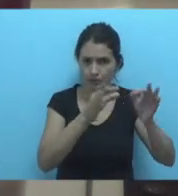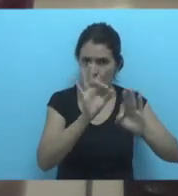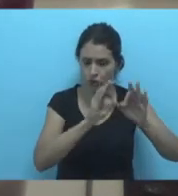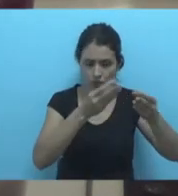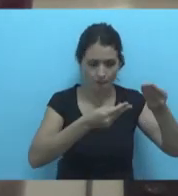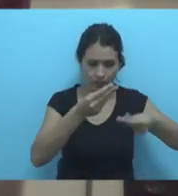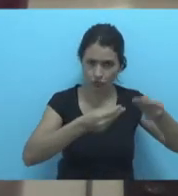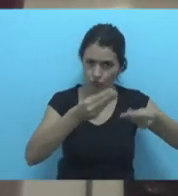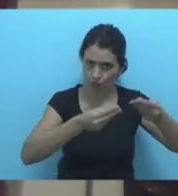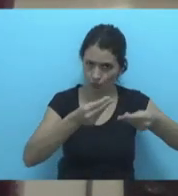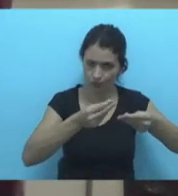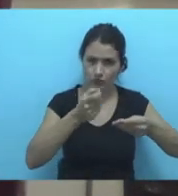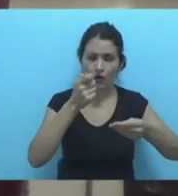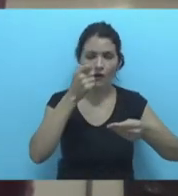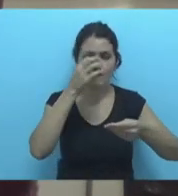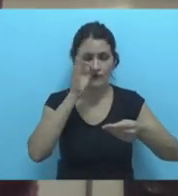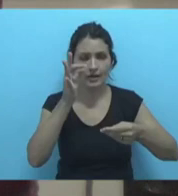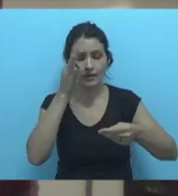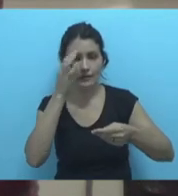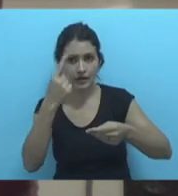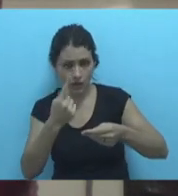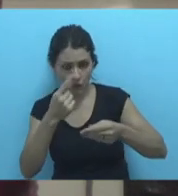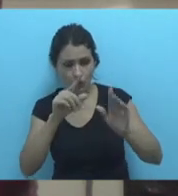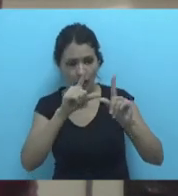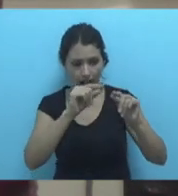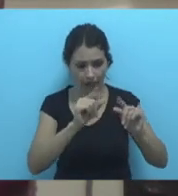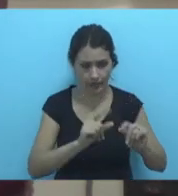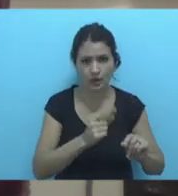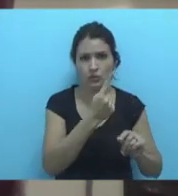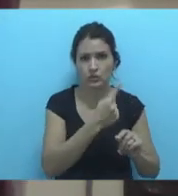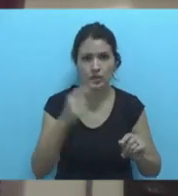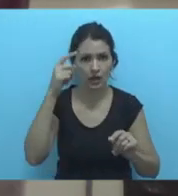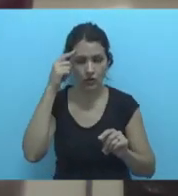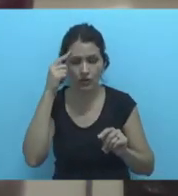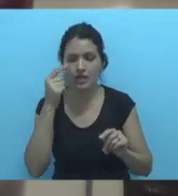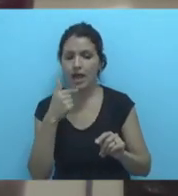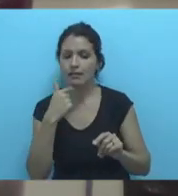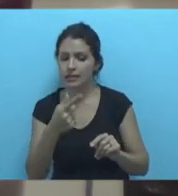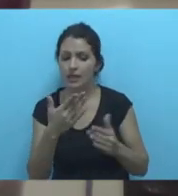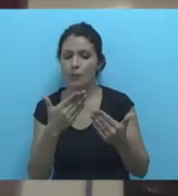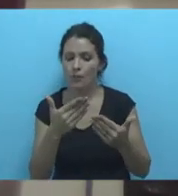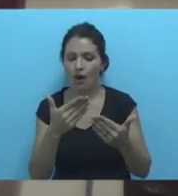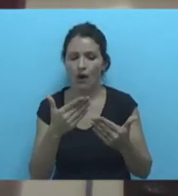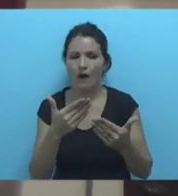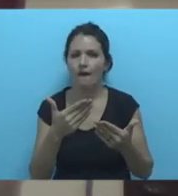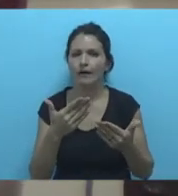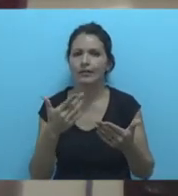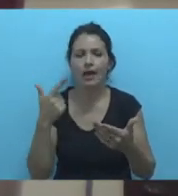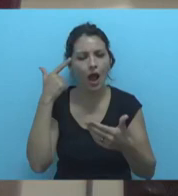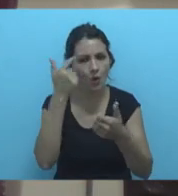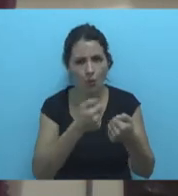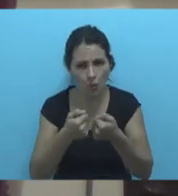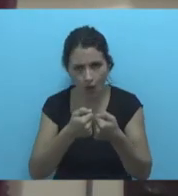Gobierno Nacional plantea la voluntad política de llegar a un acuerdo con estas provincias. Creo que es un dato, no es un